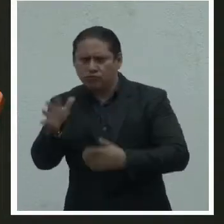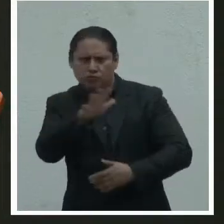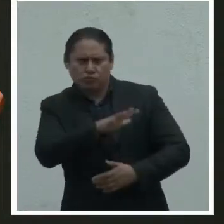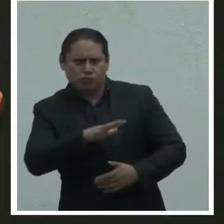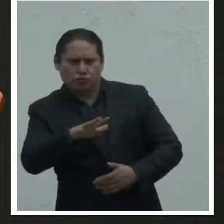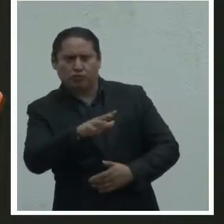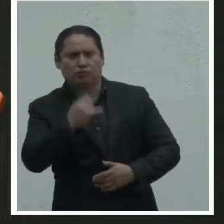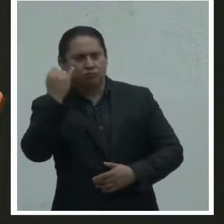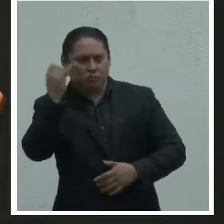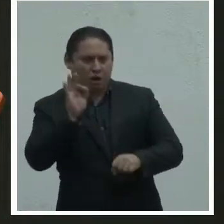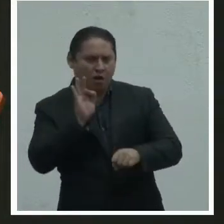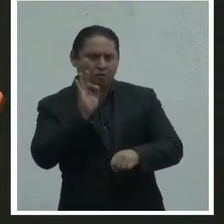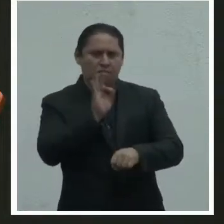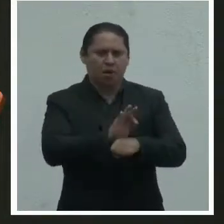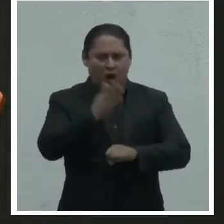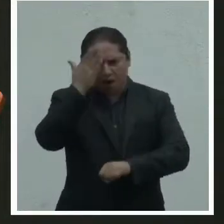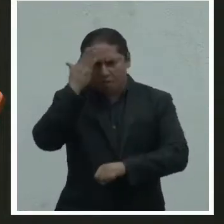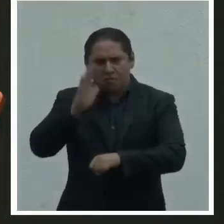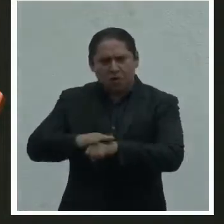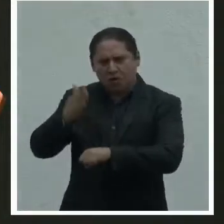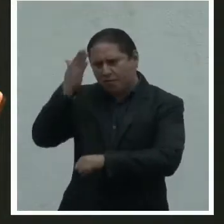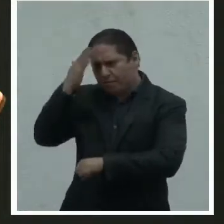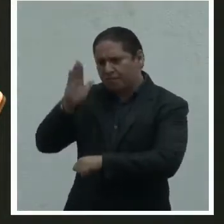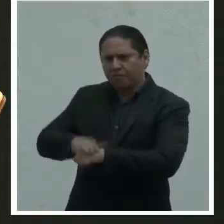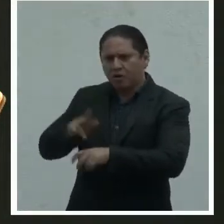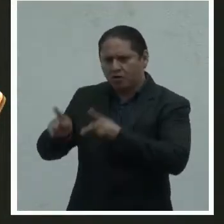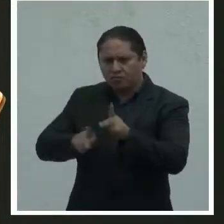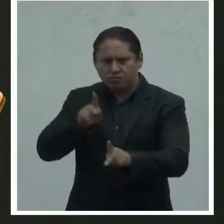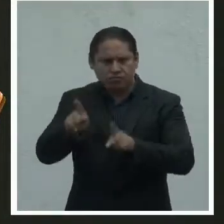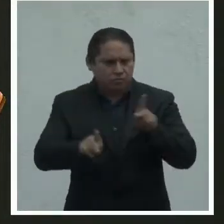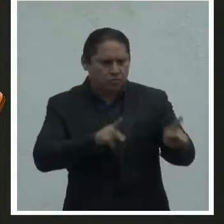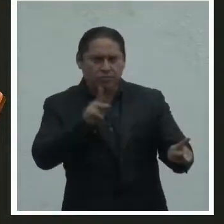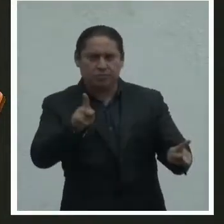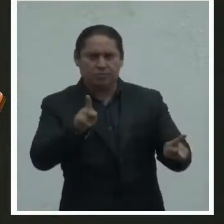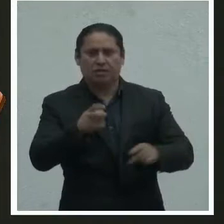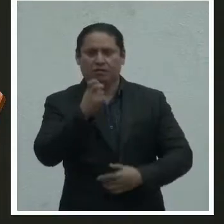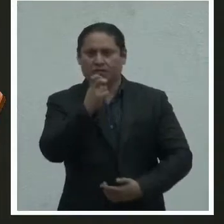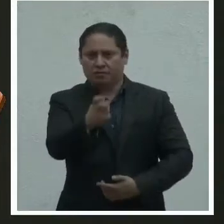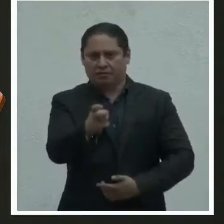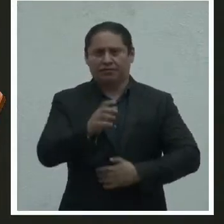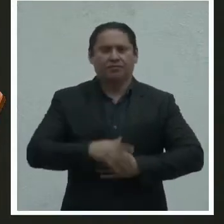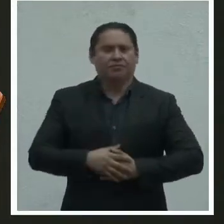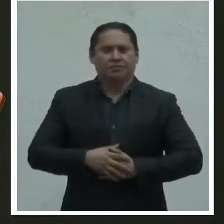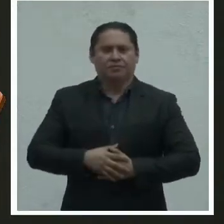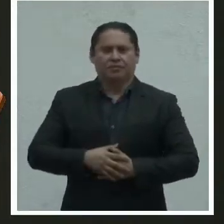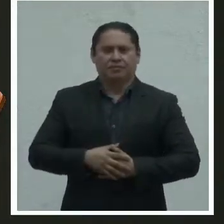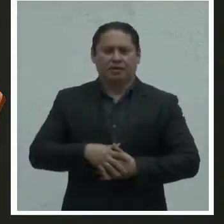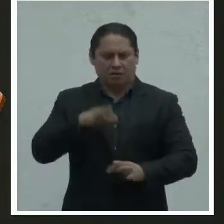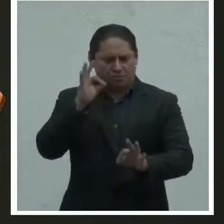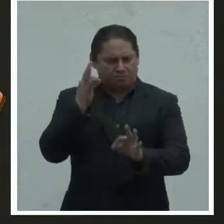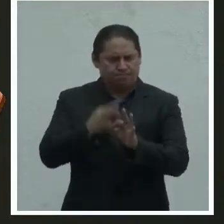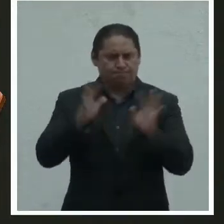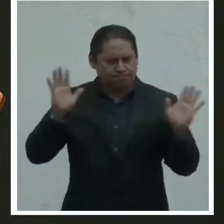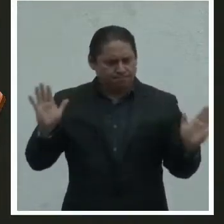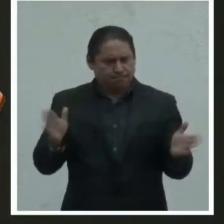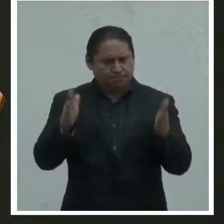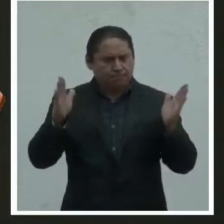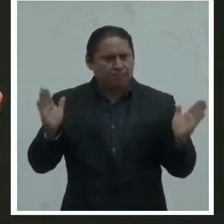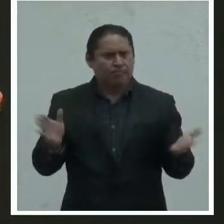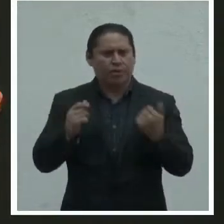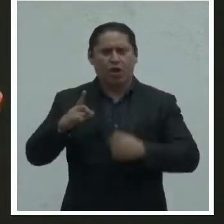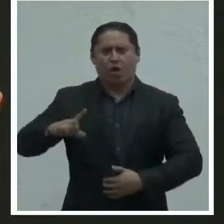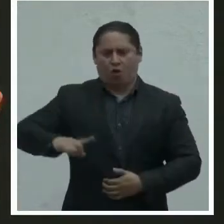preservación de la memoria de los pueblos. Ante este escenario, es preciso impulsar con los